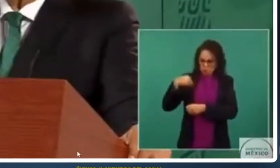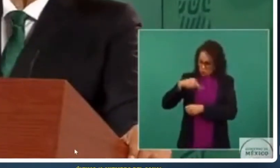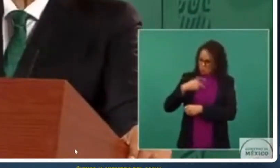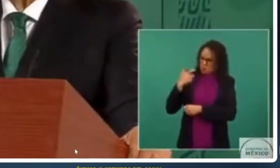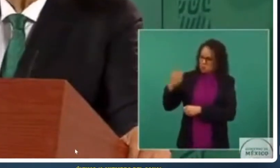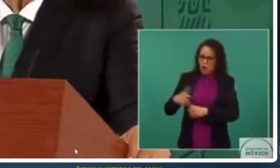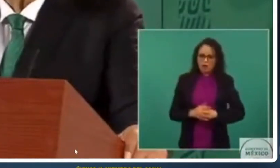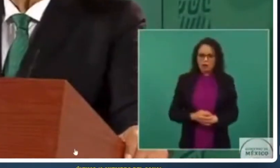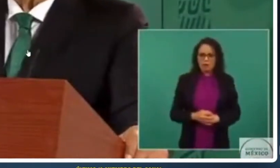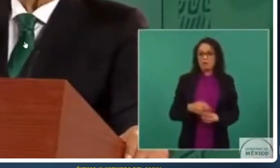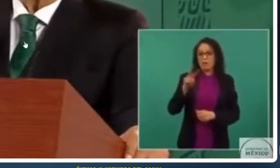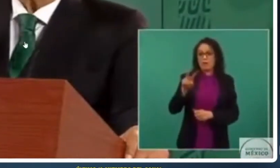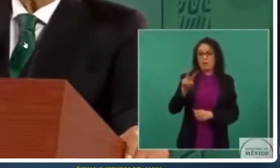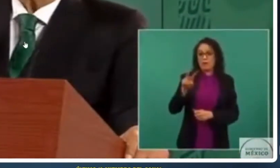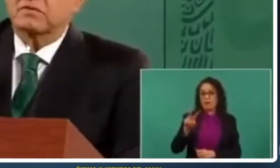Vargas Llosa, pues,